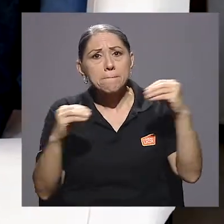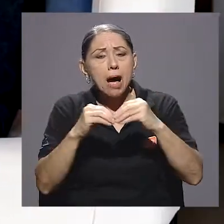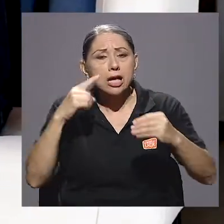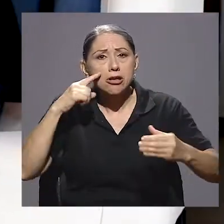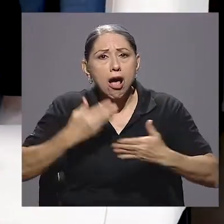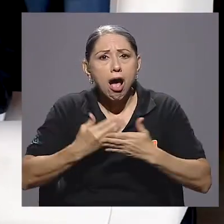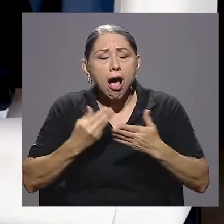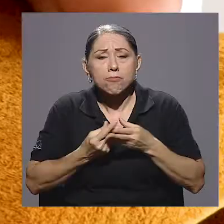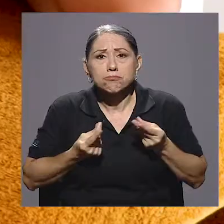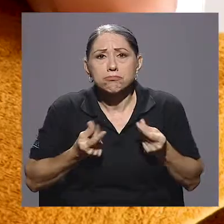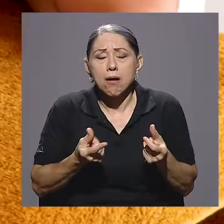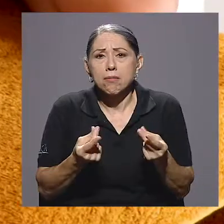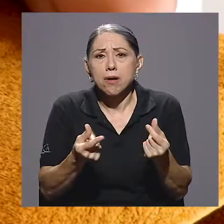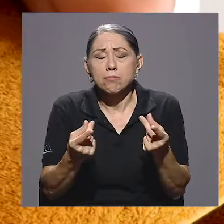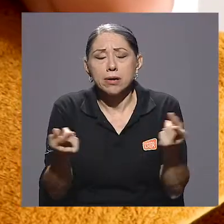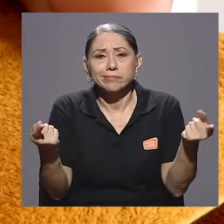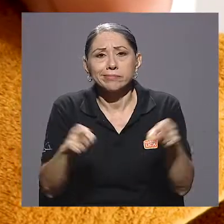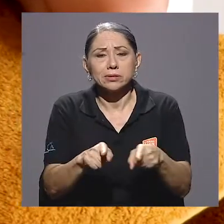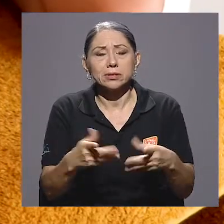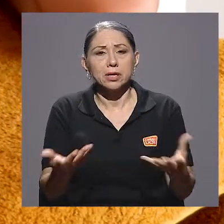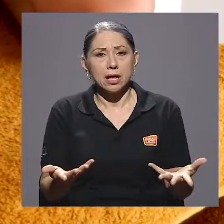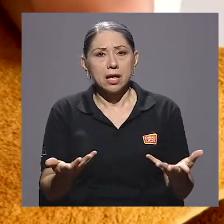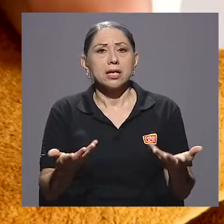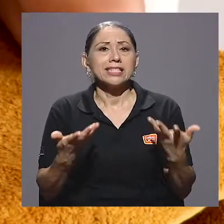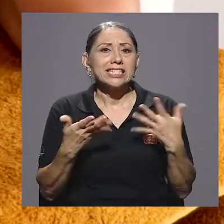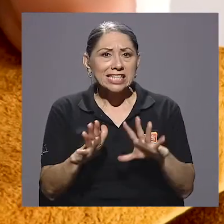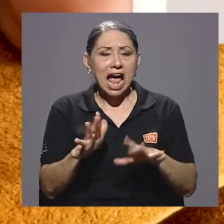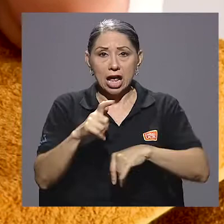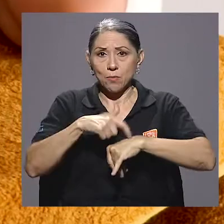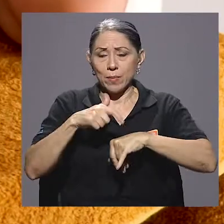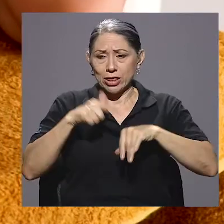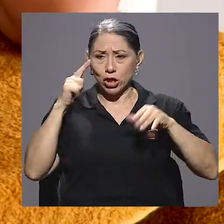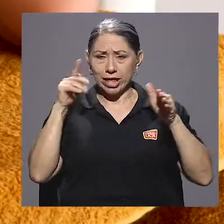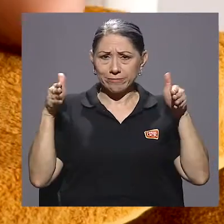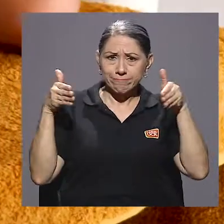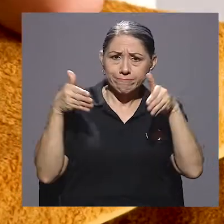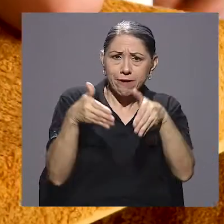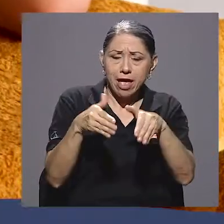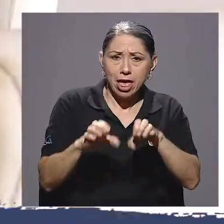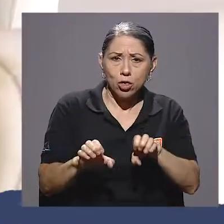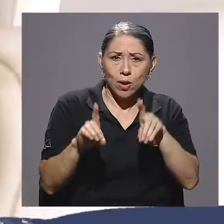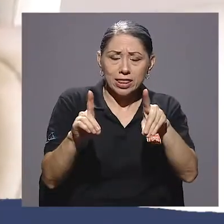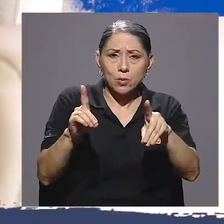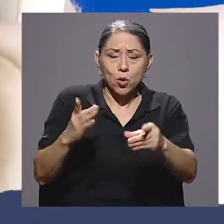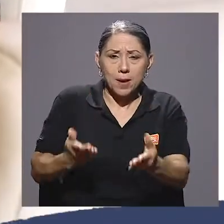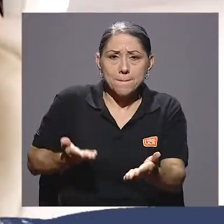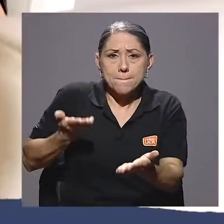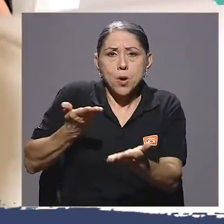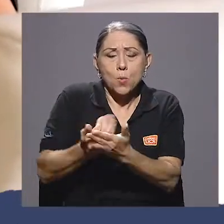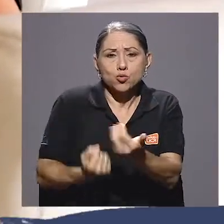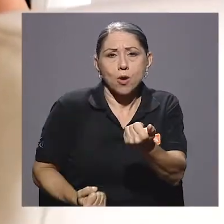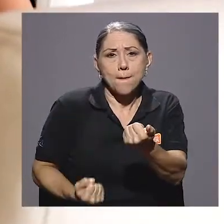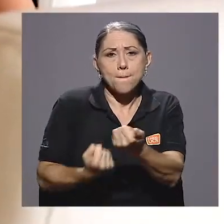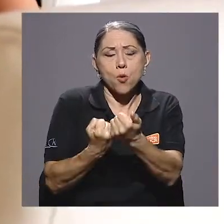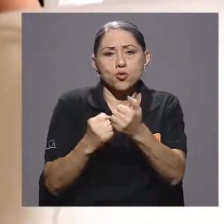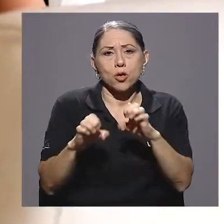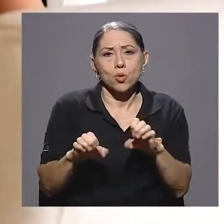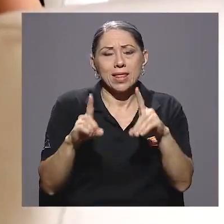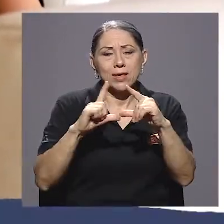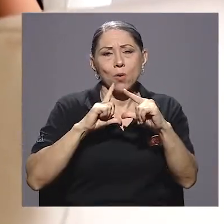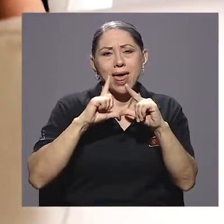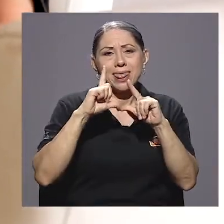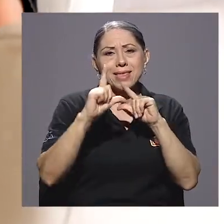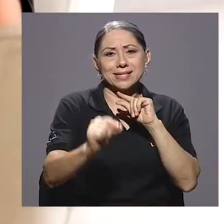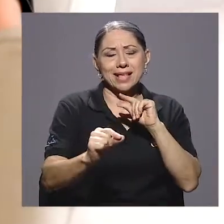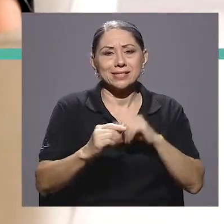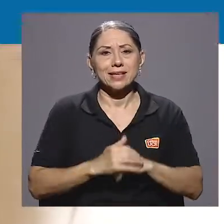fue muy rápido como fueron evidentes ya en el abordaje educativo que se propuso para el apoyo educativo a